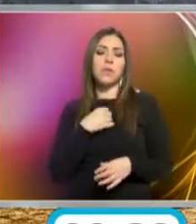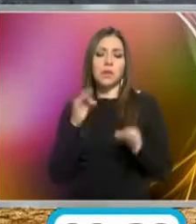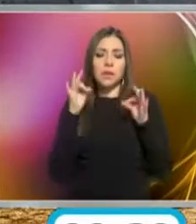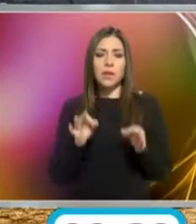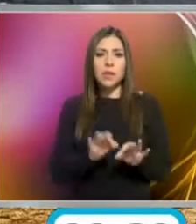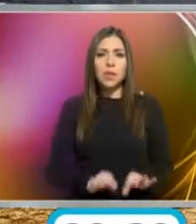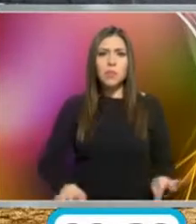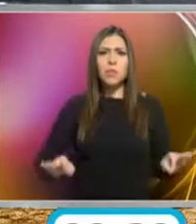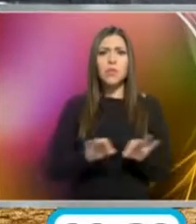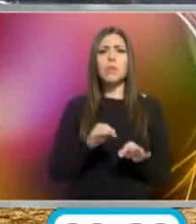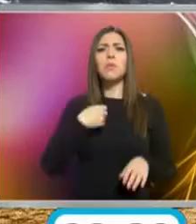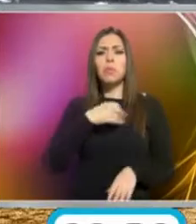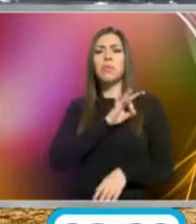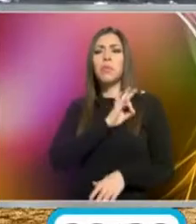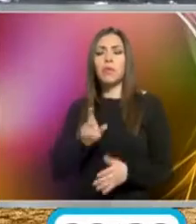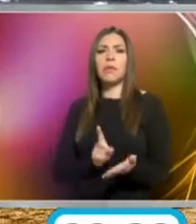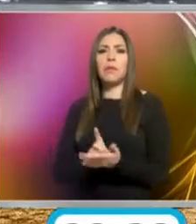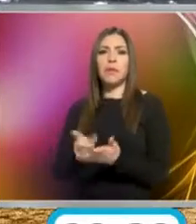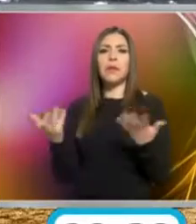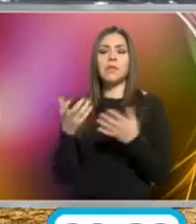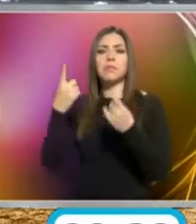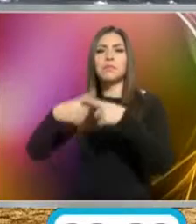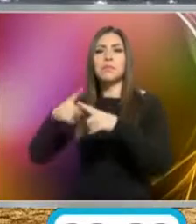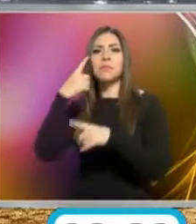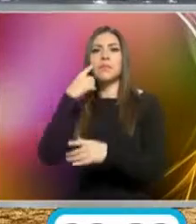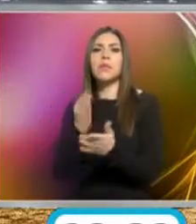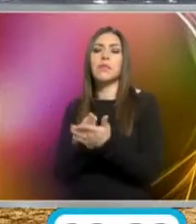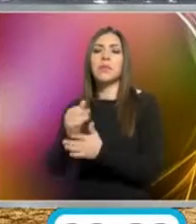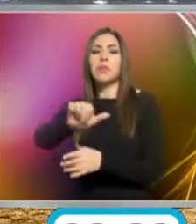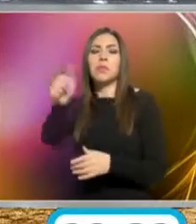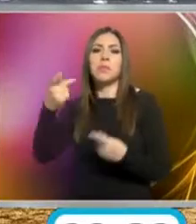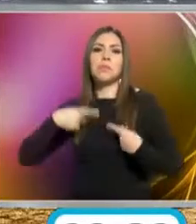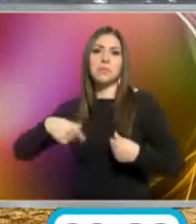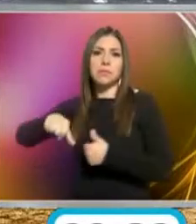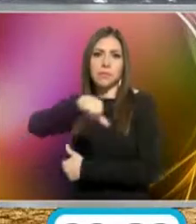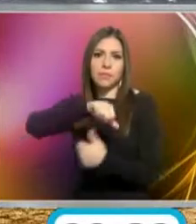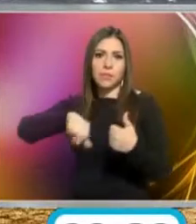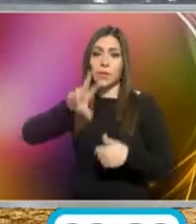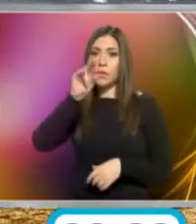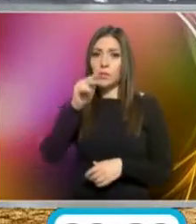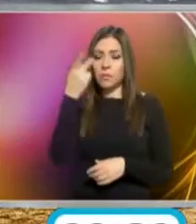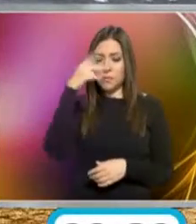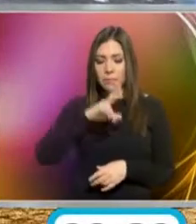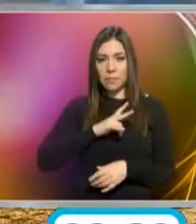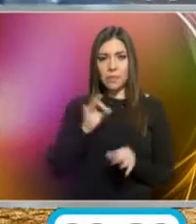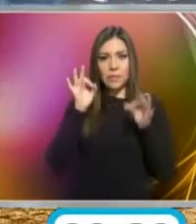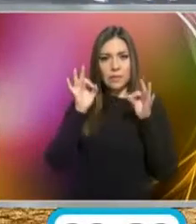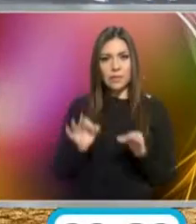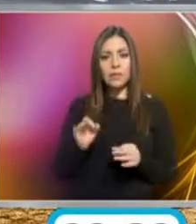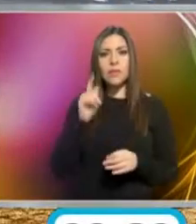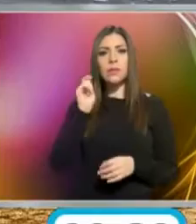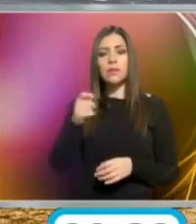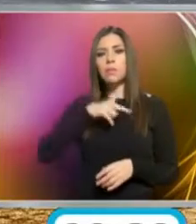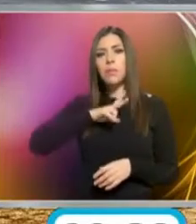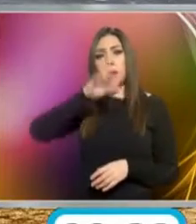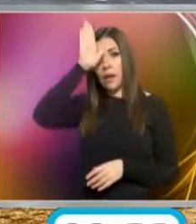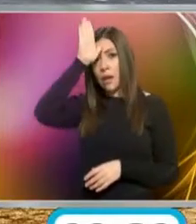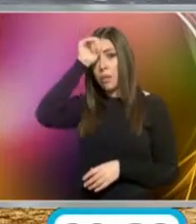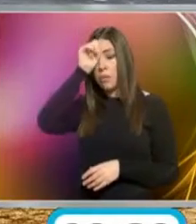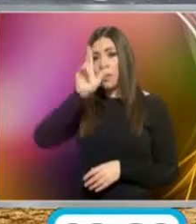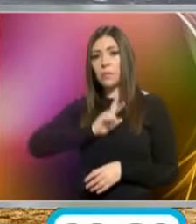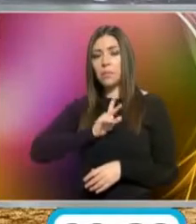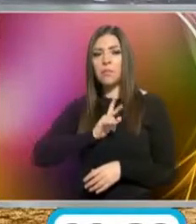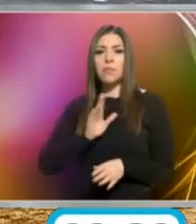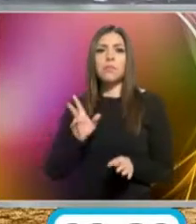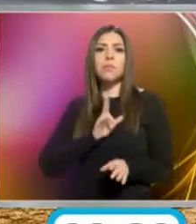estas cosas. Y cuando hay lealtad, hay fidelidad. Y esto, bueno, la primera lealtad nos la debemos a nosotros mismos. Un trato con nosotros mismos. Por supuesto, es hacia